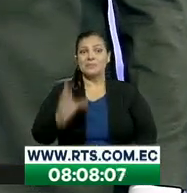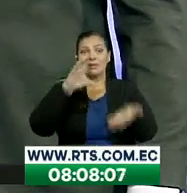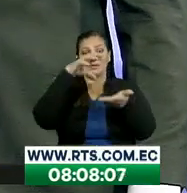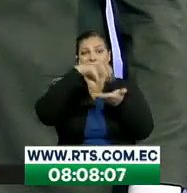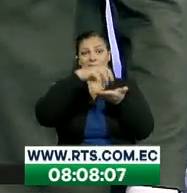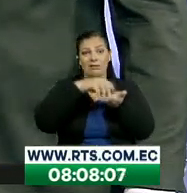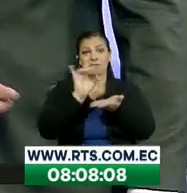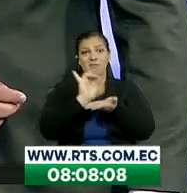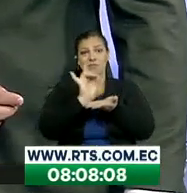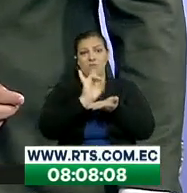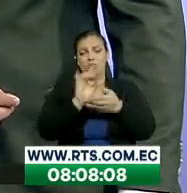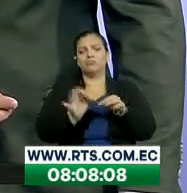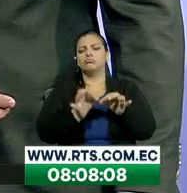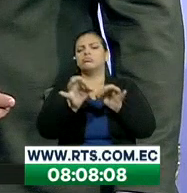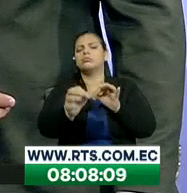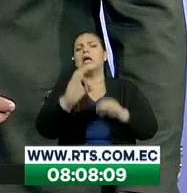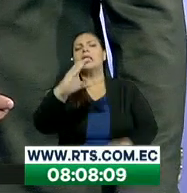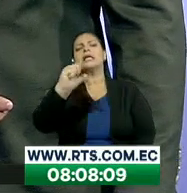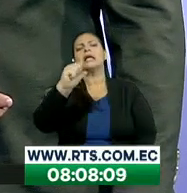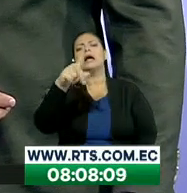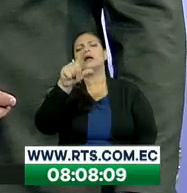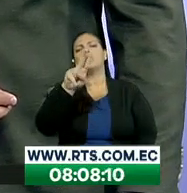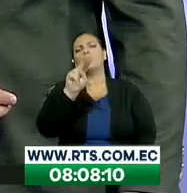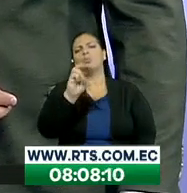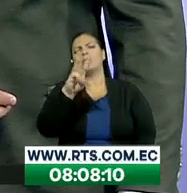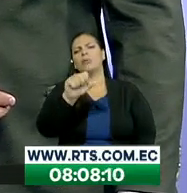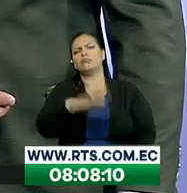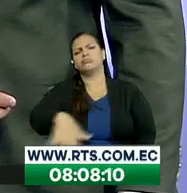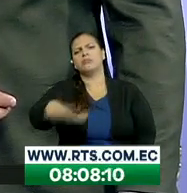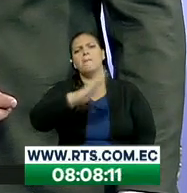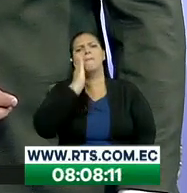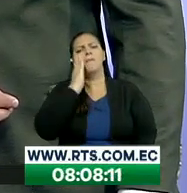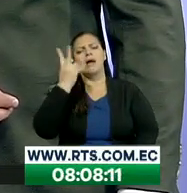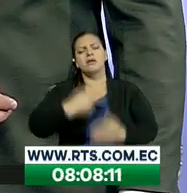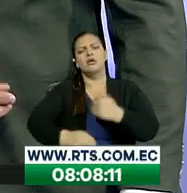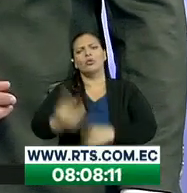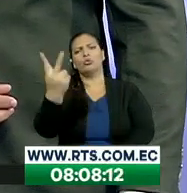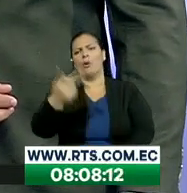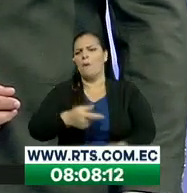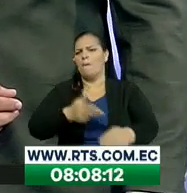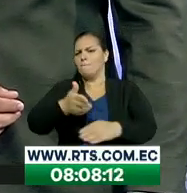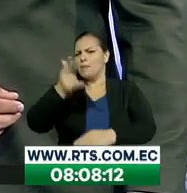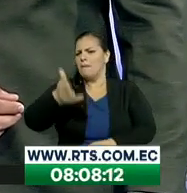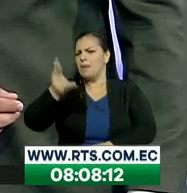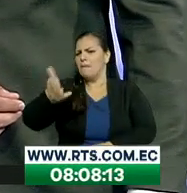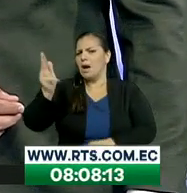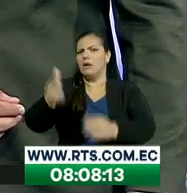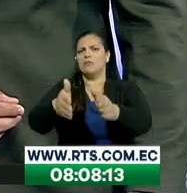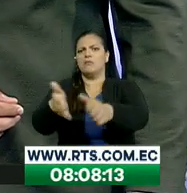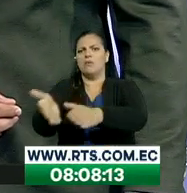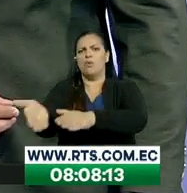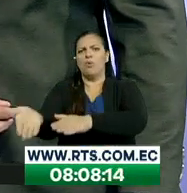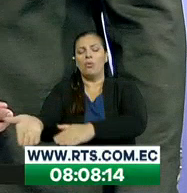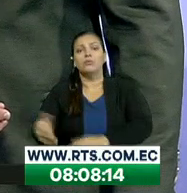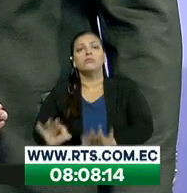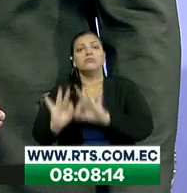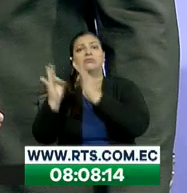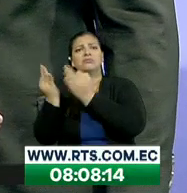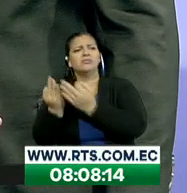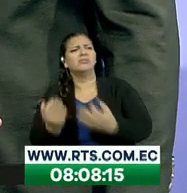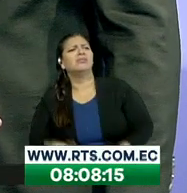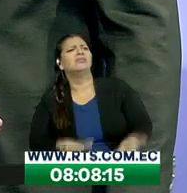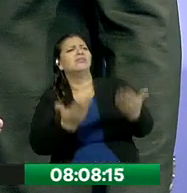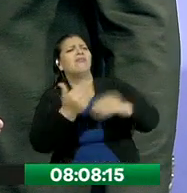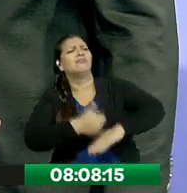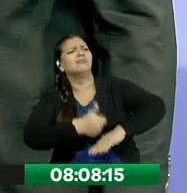piden justicia. Los cuerpos fueron trasladados hasta su tierra natal en Alausí, donde les brindarán cristiana sepultura.